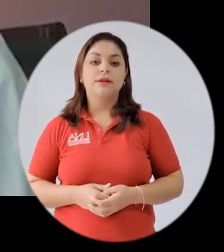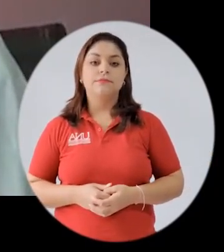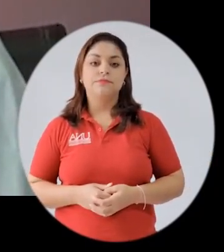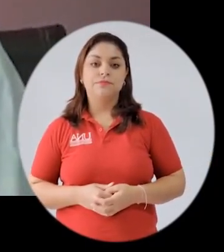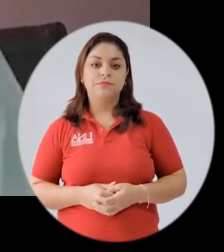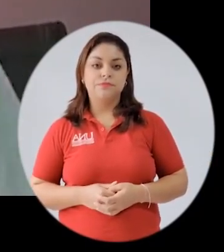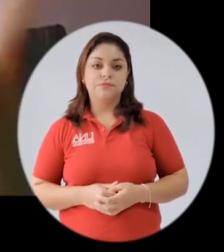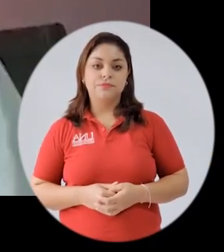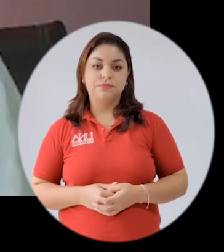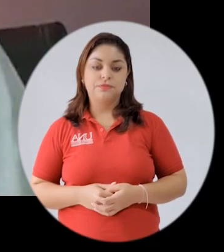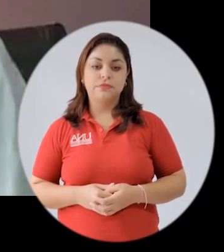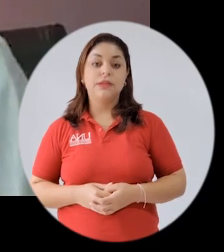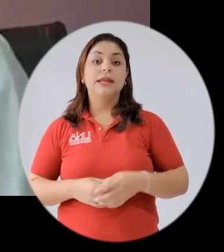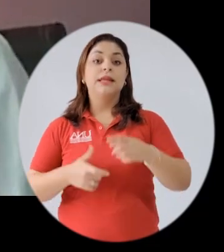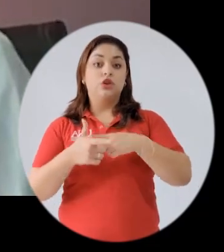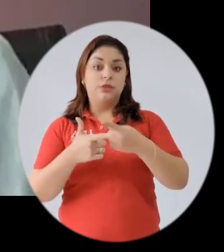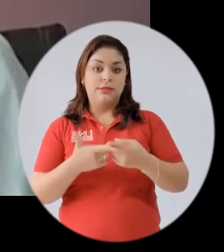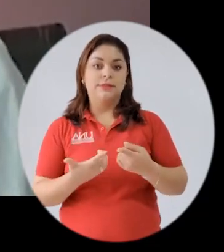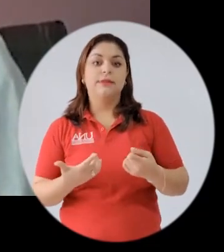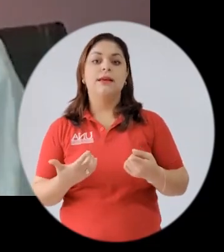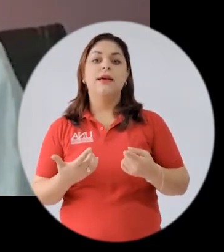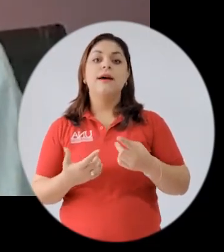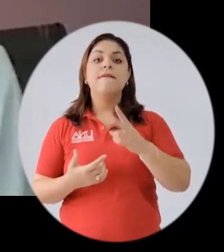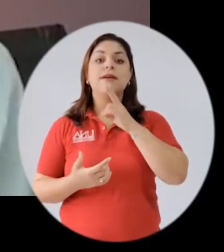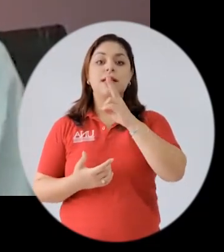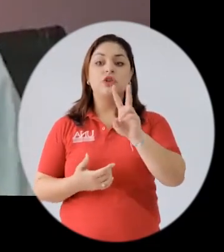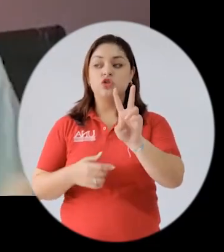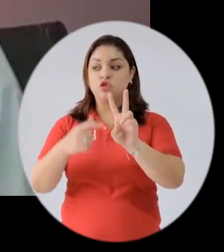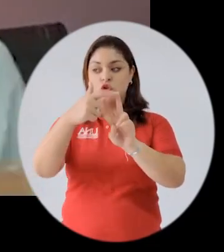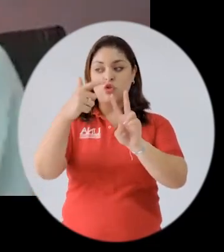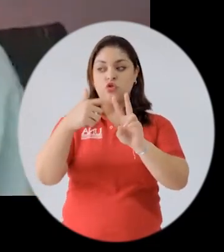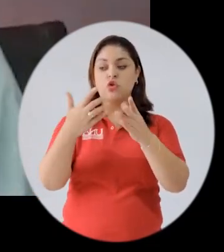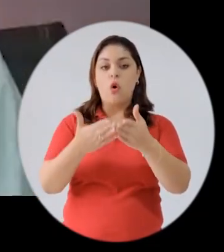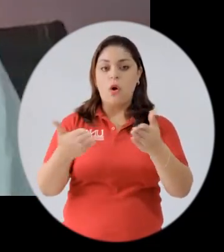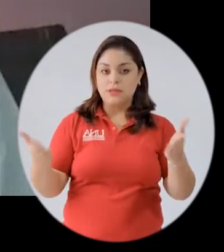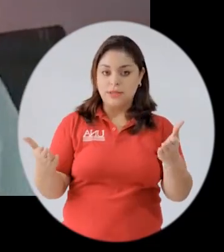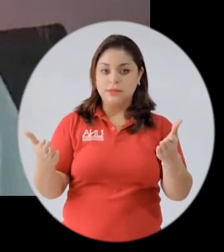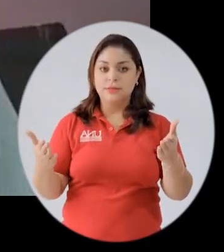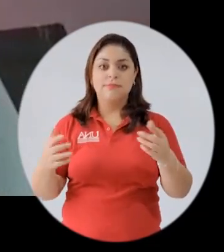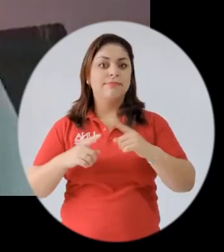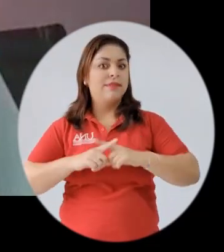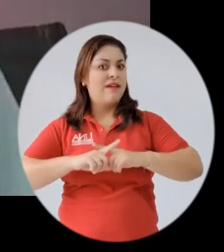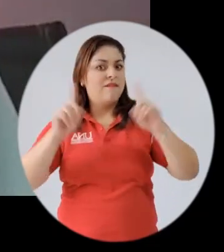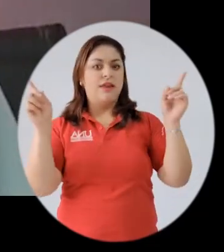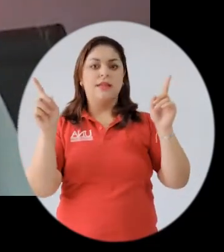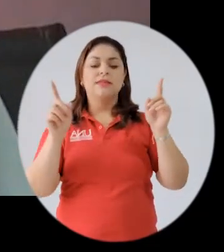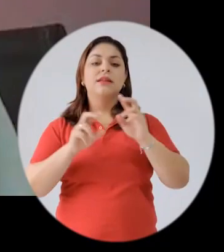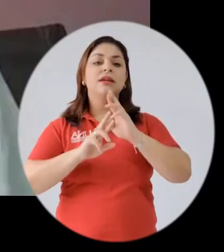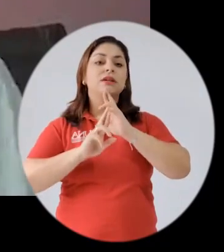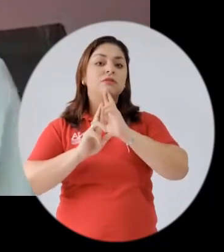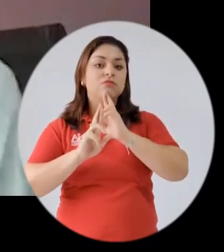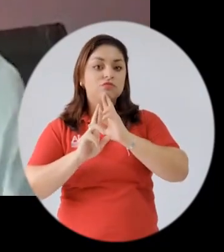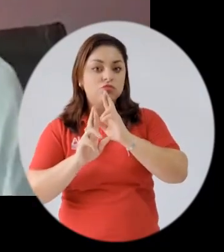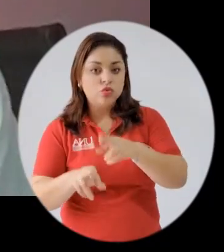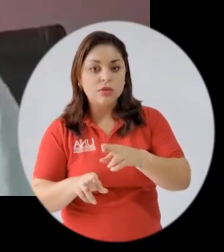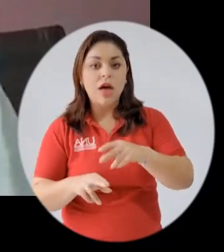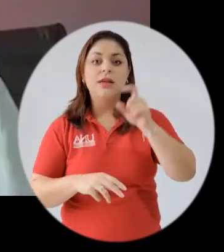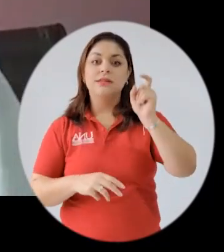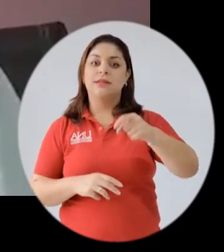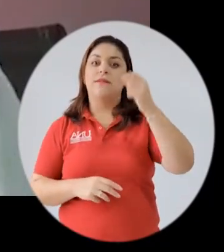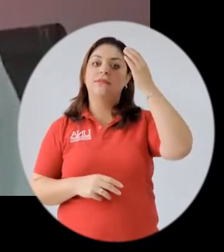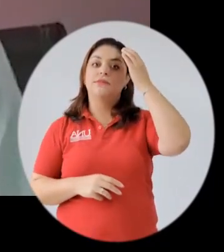se miden, pero que están ahí en el inconsciente permanentemente desgastando, que no es me siento y desconecto el mundo y veo